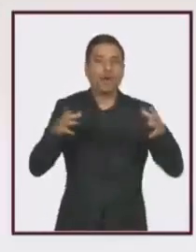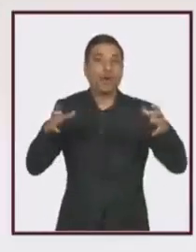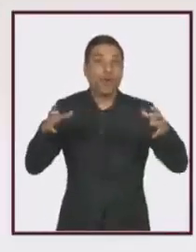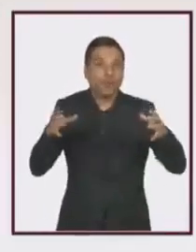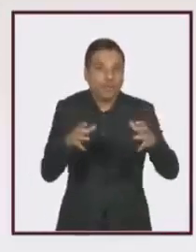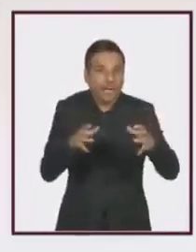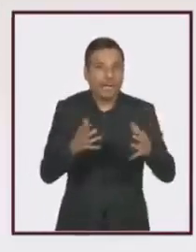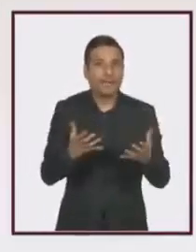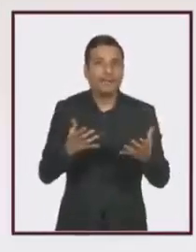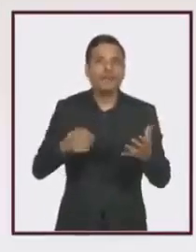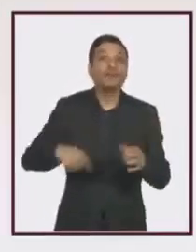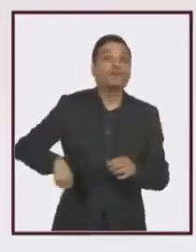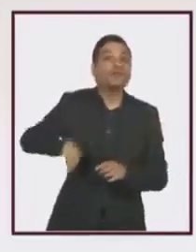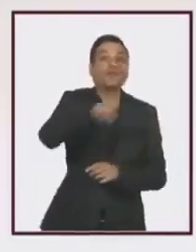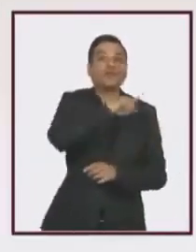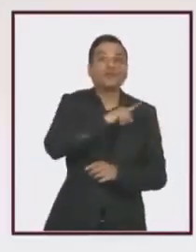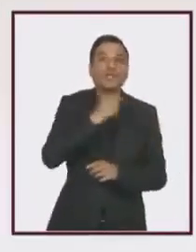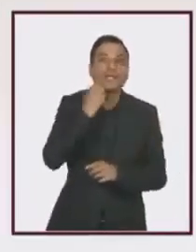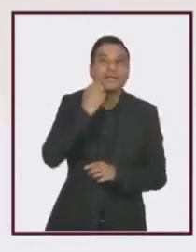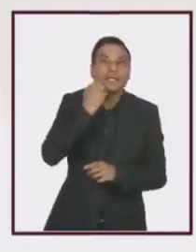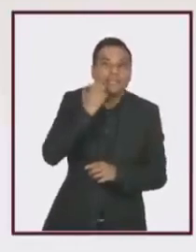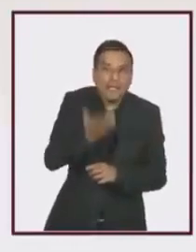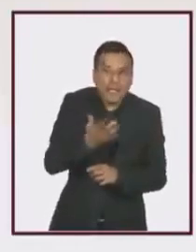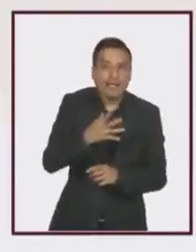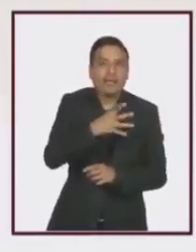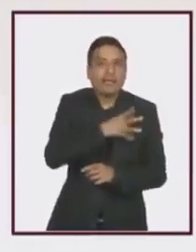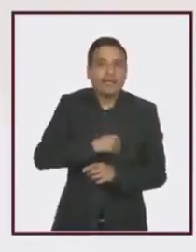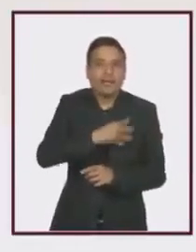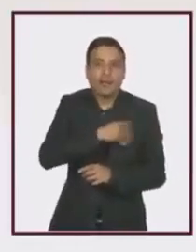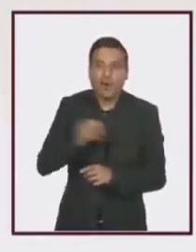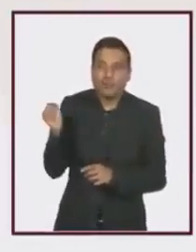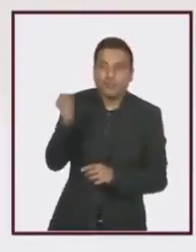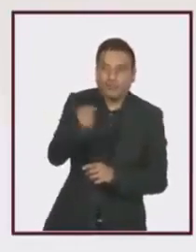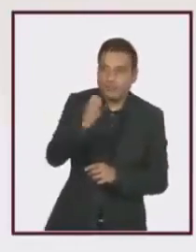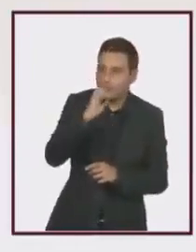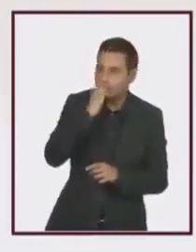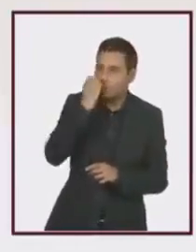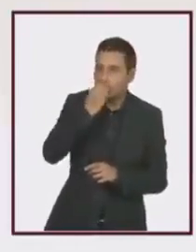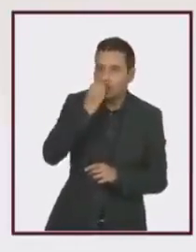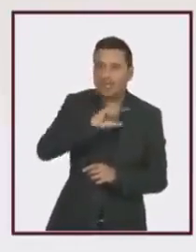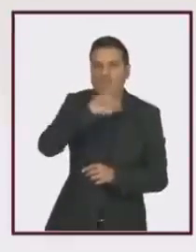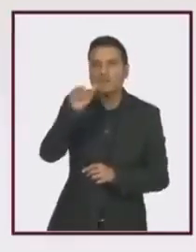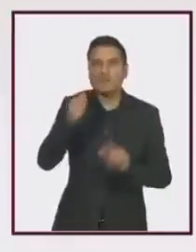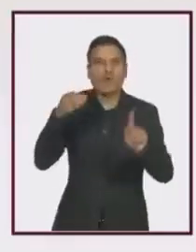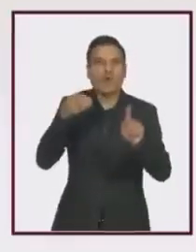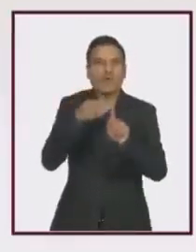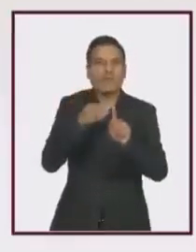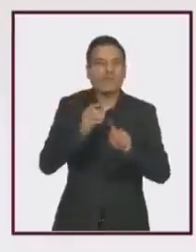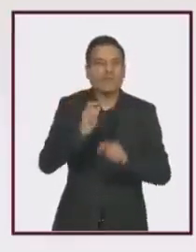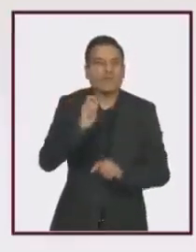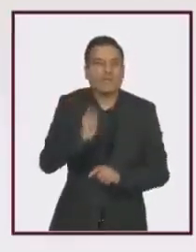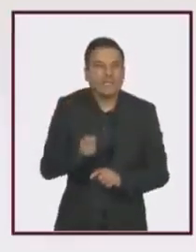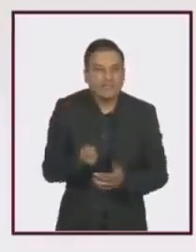las expectativas que tienen con respecto a lo que quieren que sus niños aprendan en la